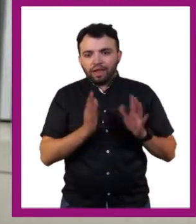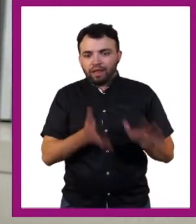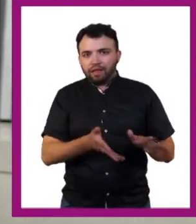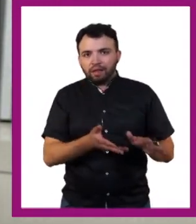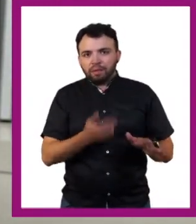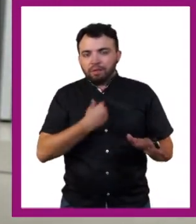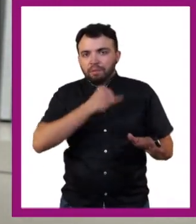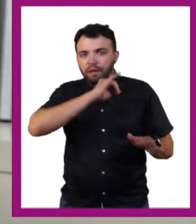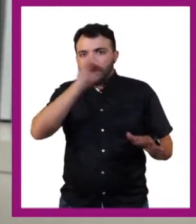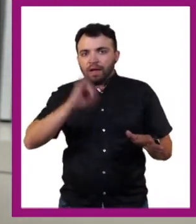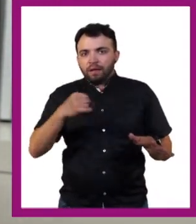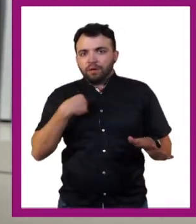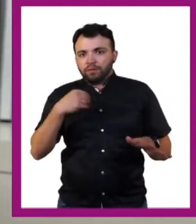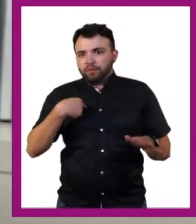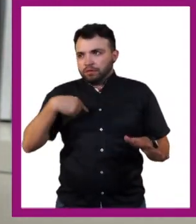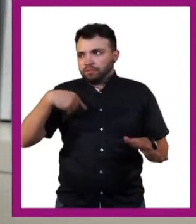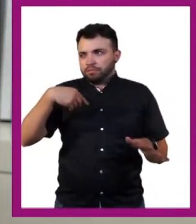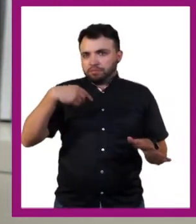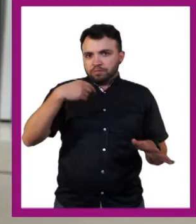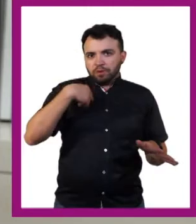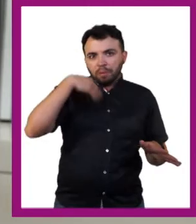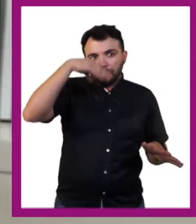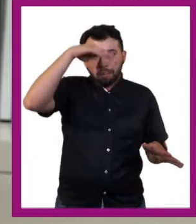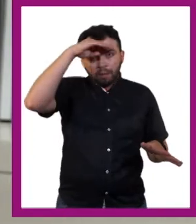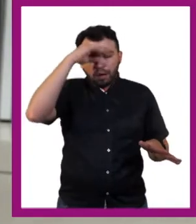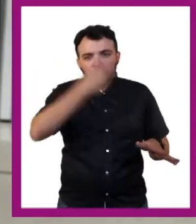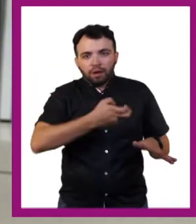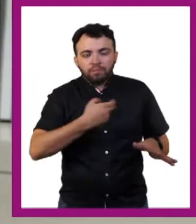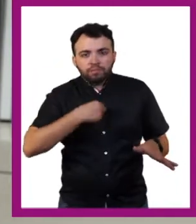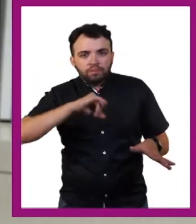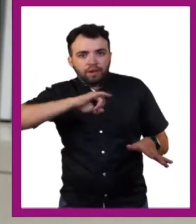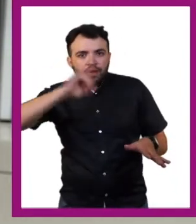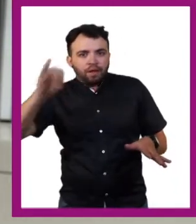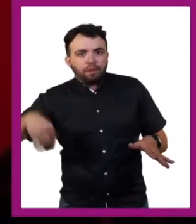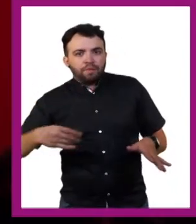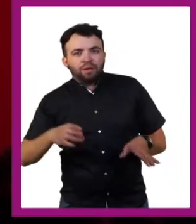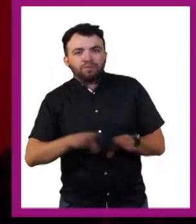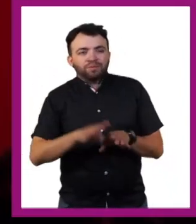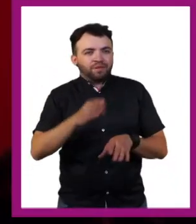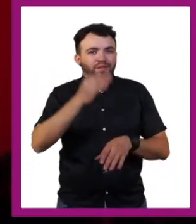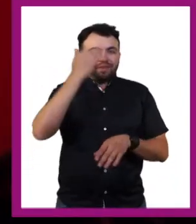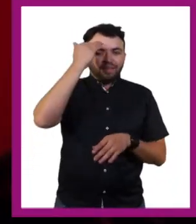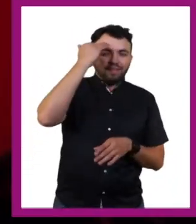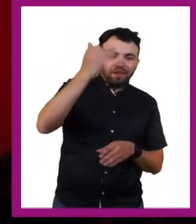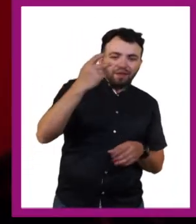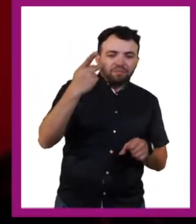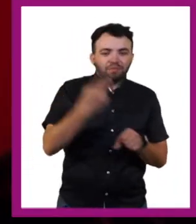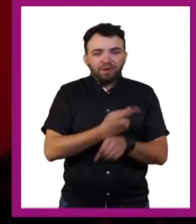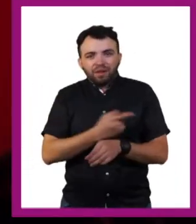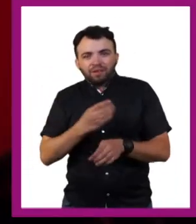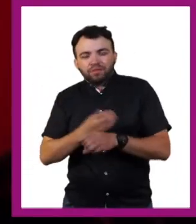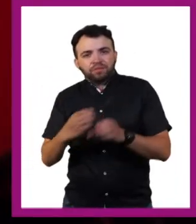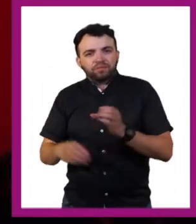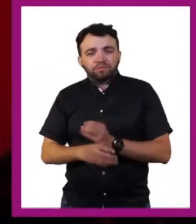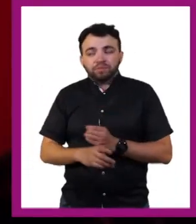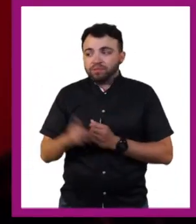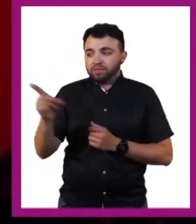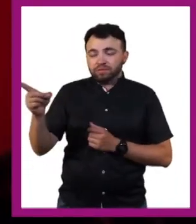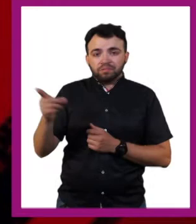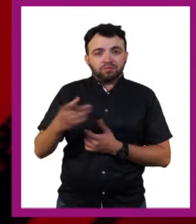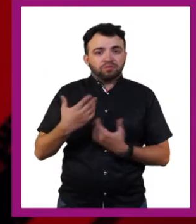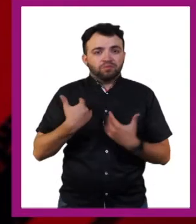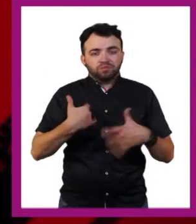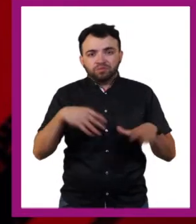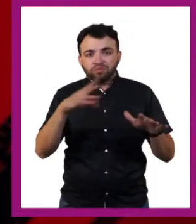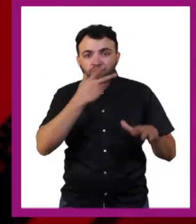Que siempre te enseñan que el chaca y que tienes que el tiempo porque se te pasa. Y lo viendo, checando. No, hombre, él hacía unas diluciones